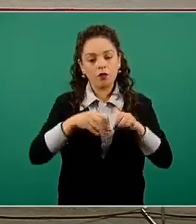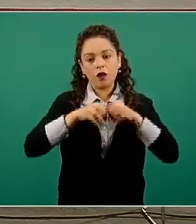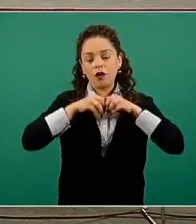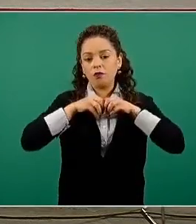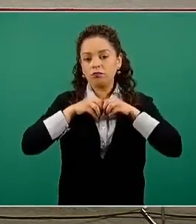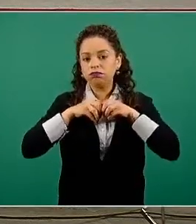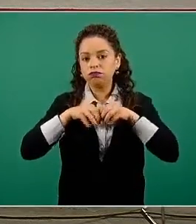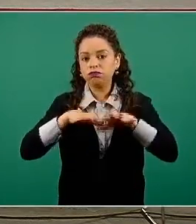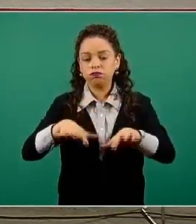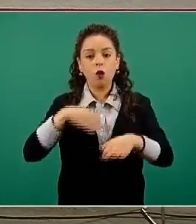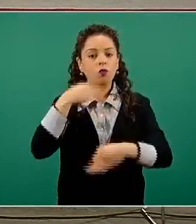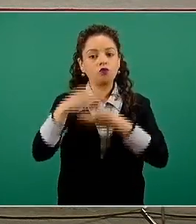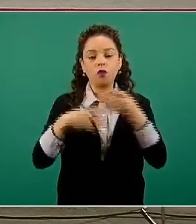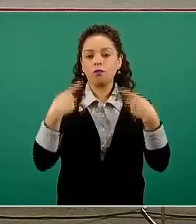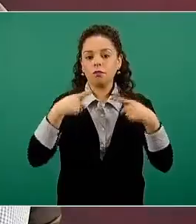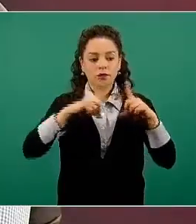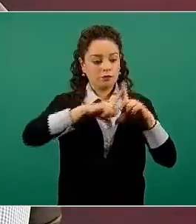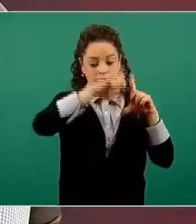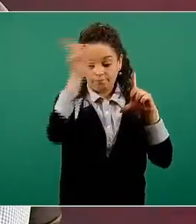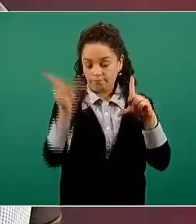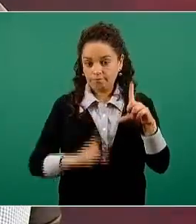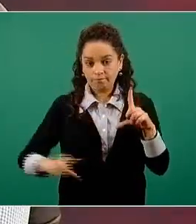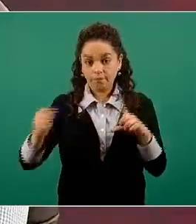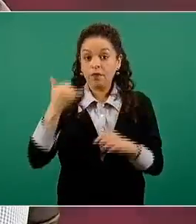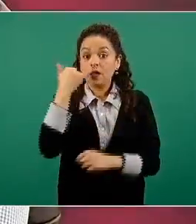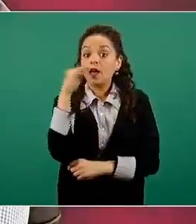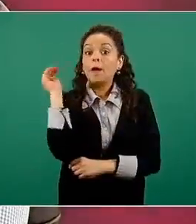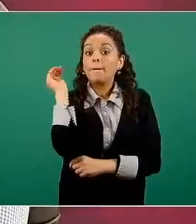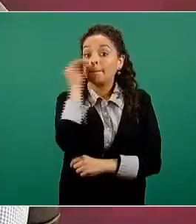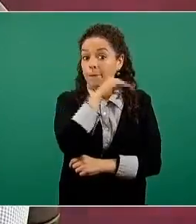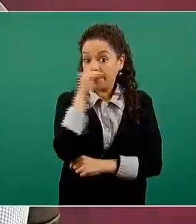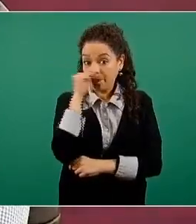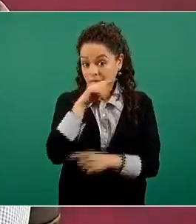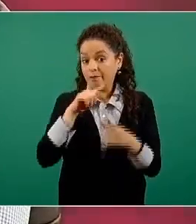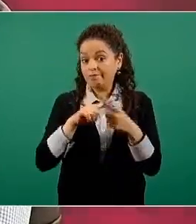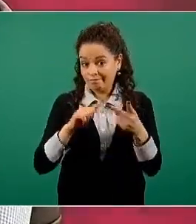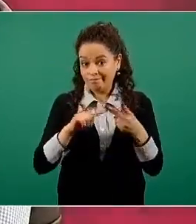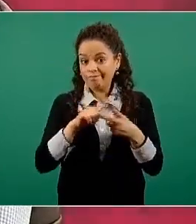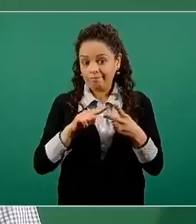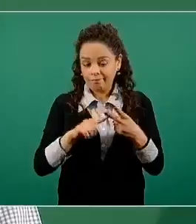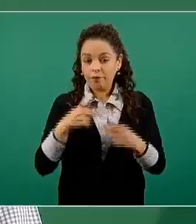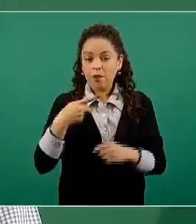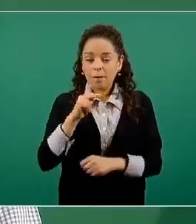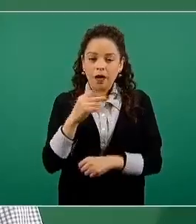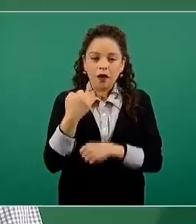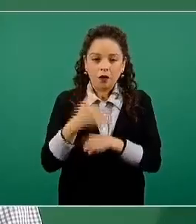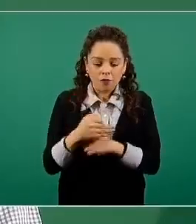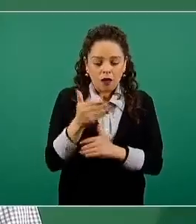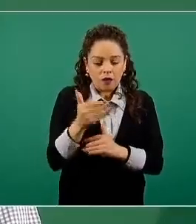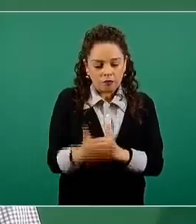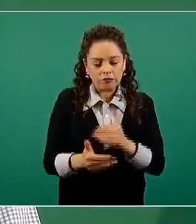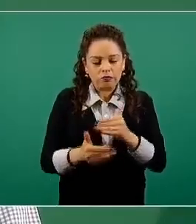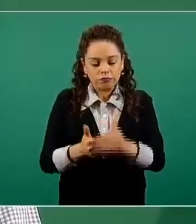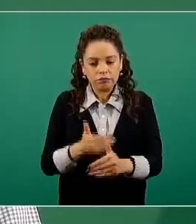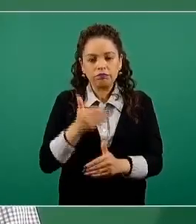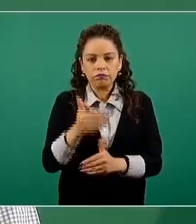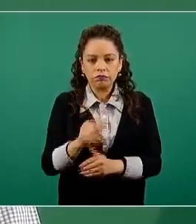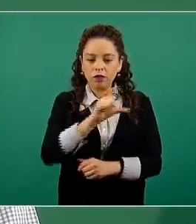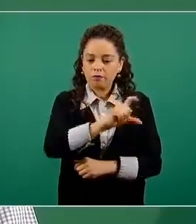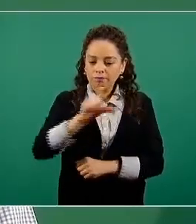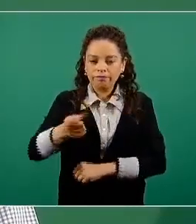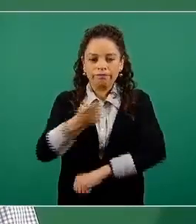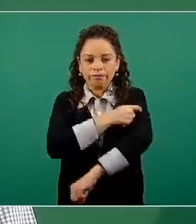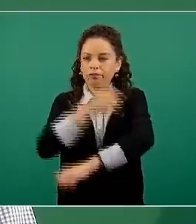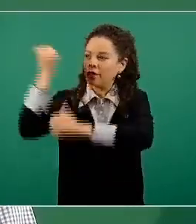manera universal y que además es gratuita. Pero entonces, mientras esto va avanzando, mientras las dosis van llegando a México y se